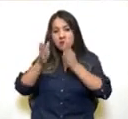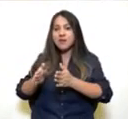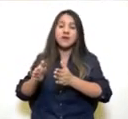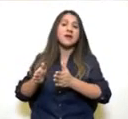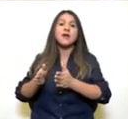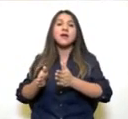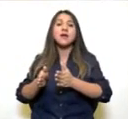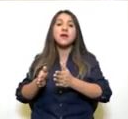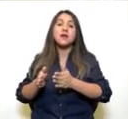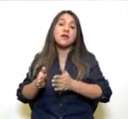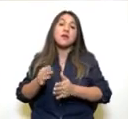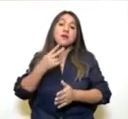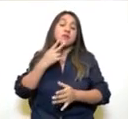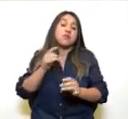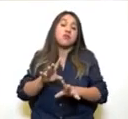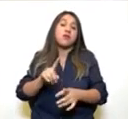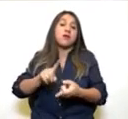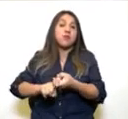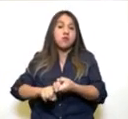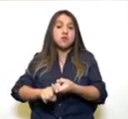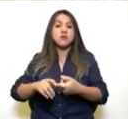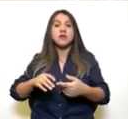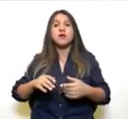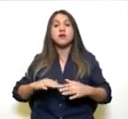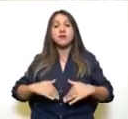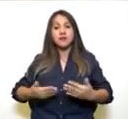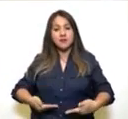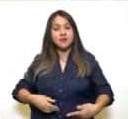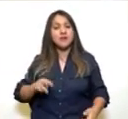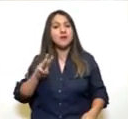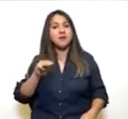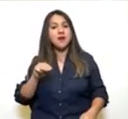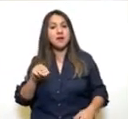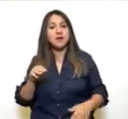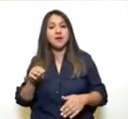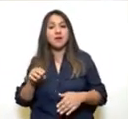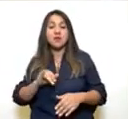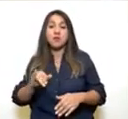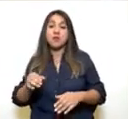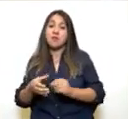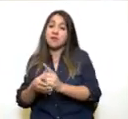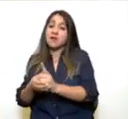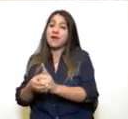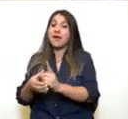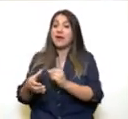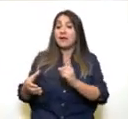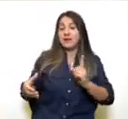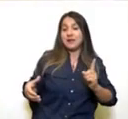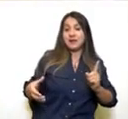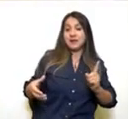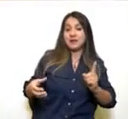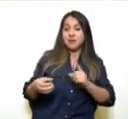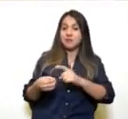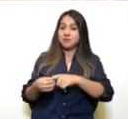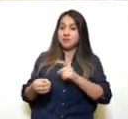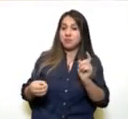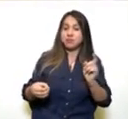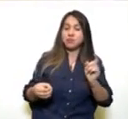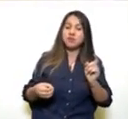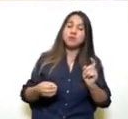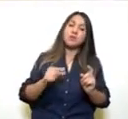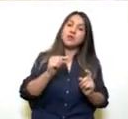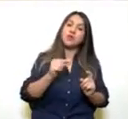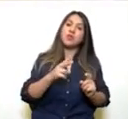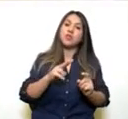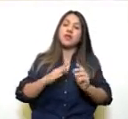esposa a ser madre y abandoné un poco la tarea de